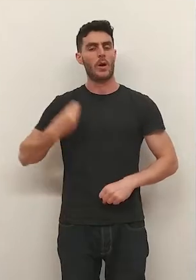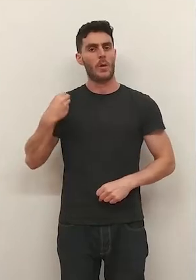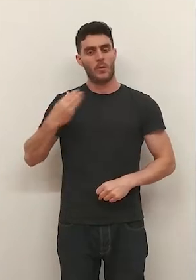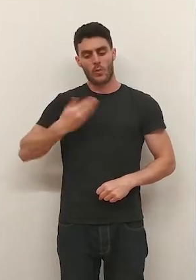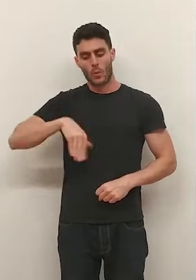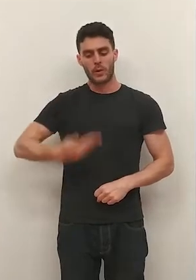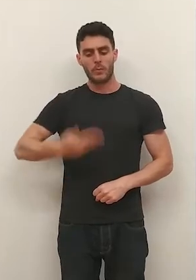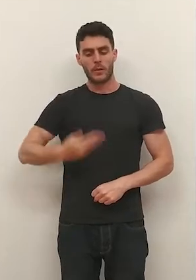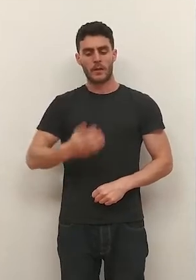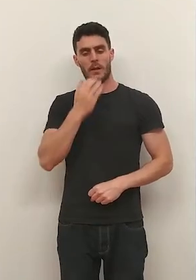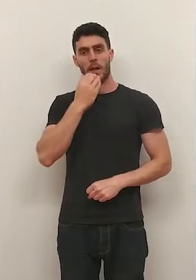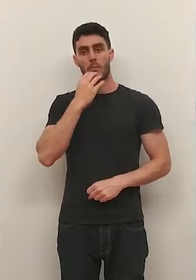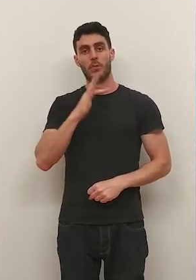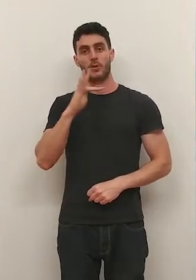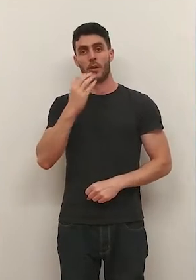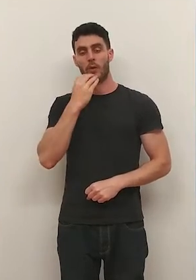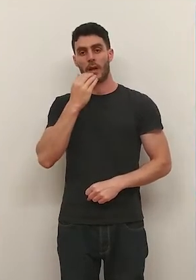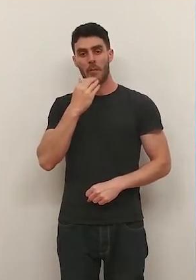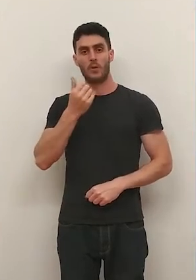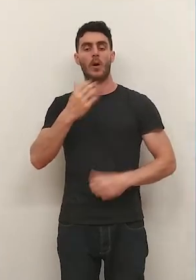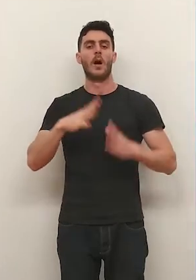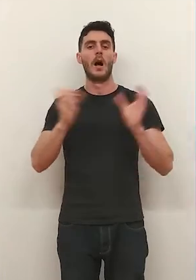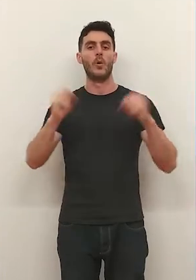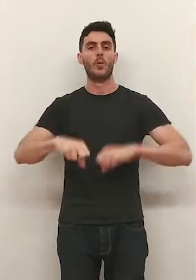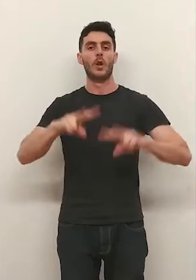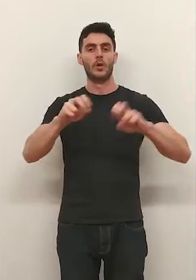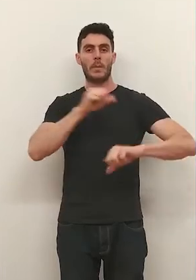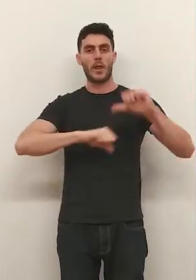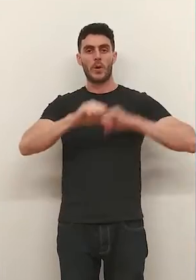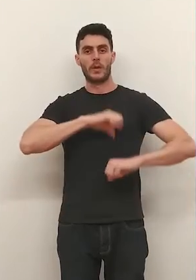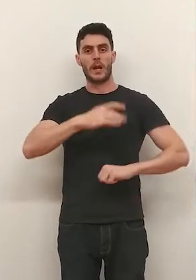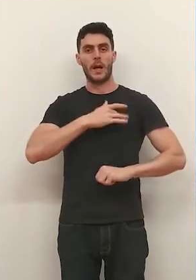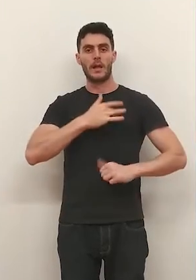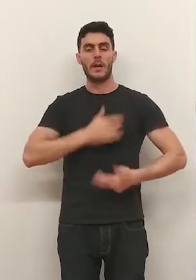de hecho se nota. Buen ejemplo de ello es el acuerdo en materia de cirugía cardíaca,